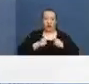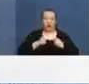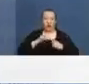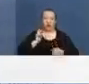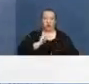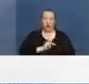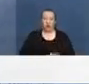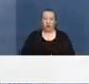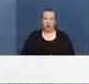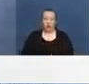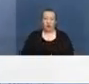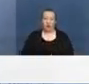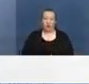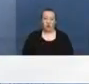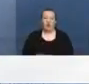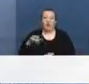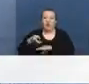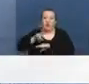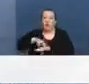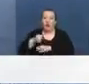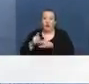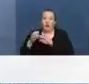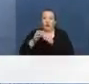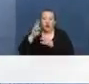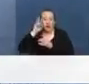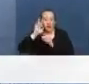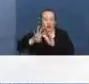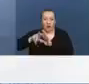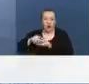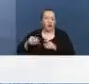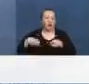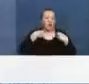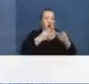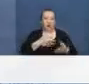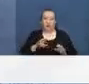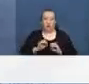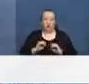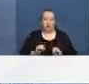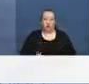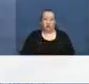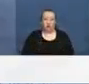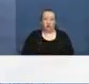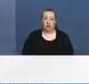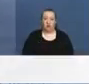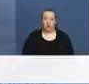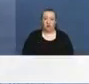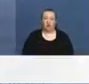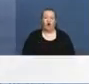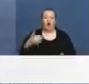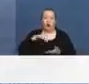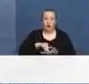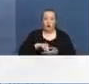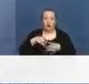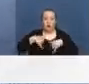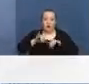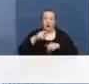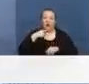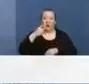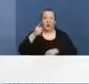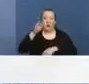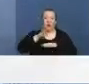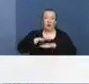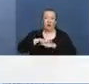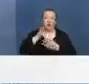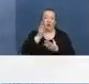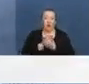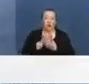contratado con los sobornos imagínense es bueno arrecian nuevamente de la persecución es la respuesta que tenemos